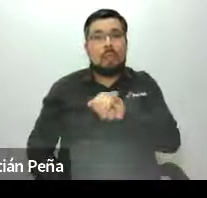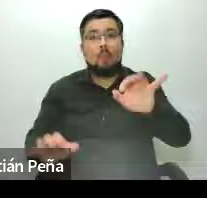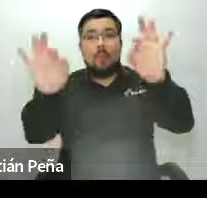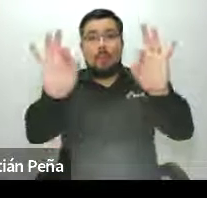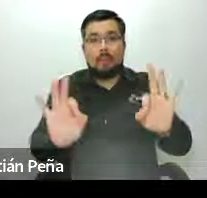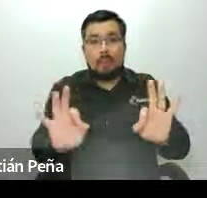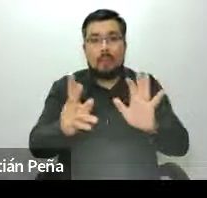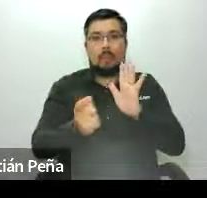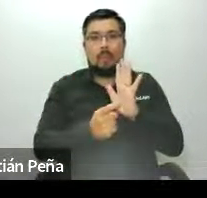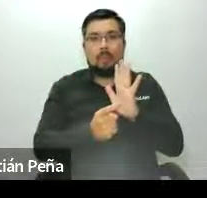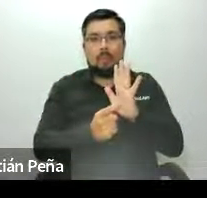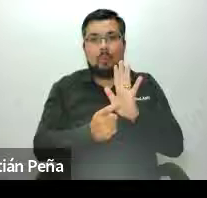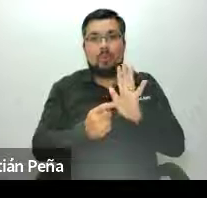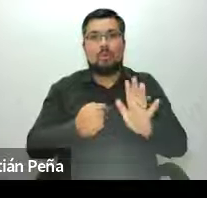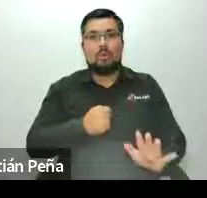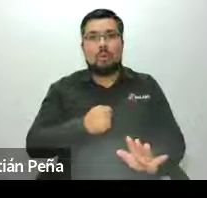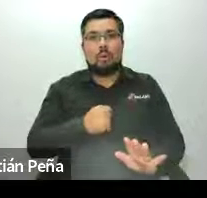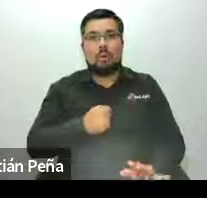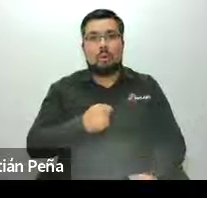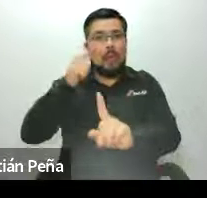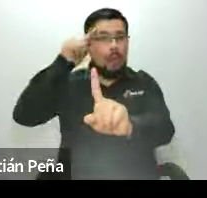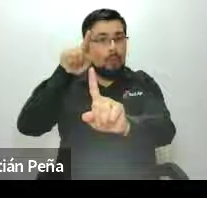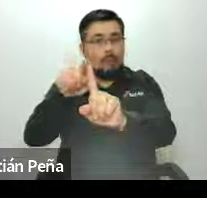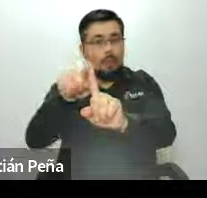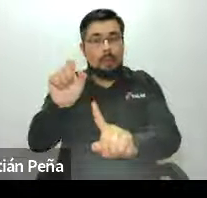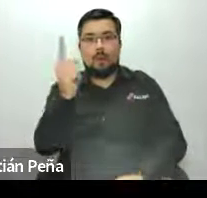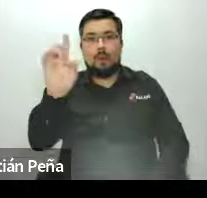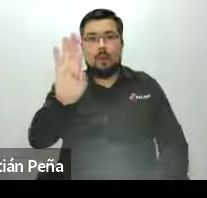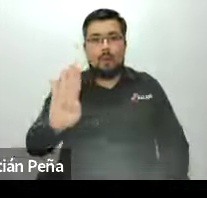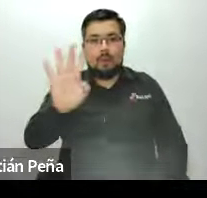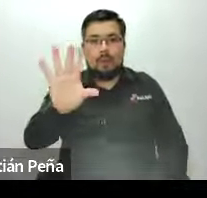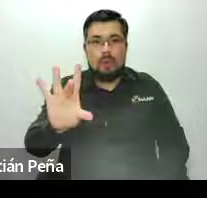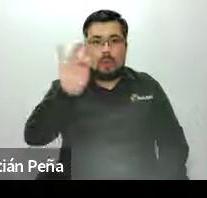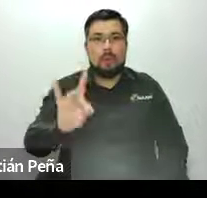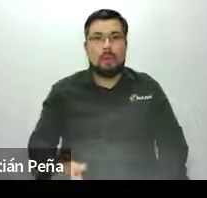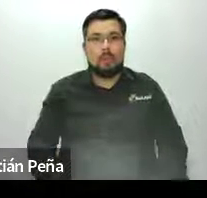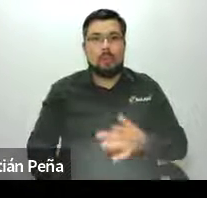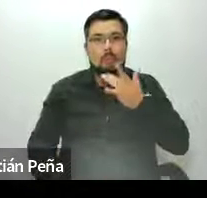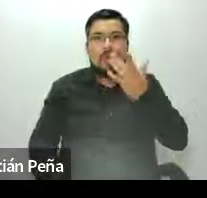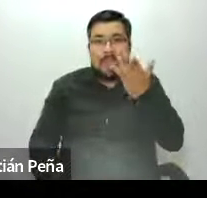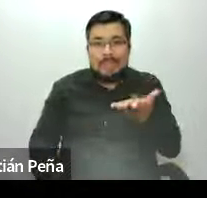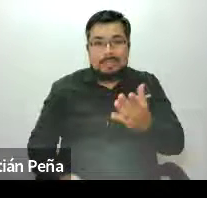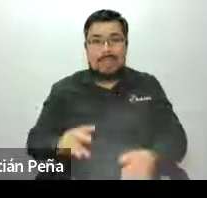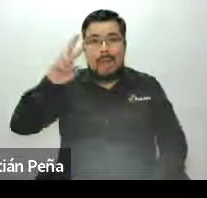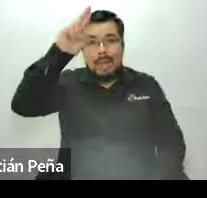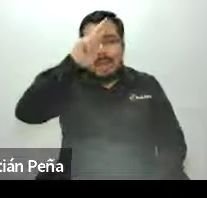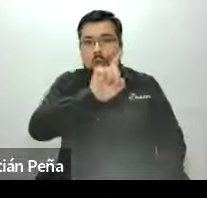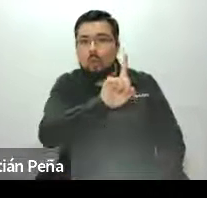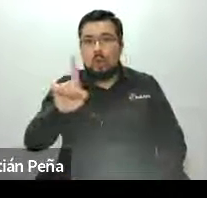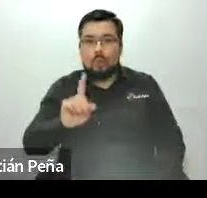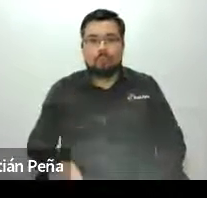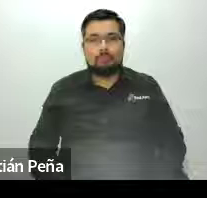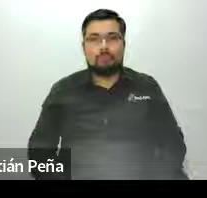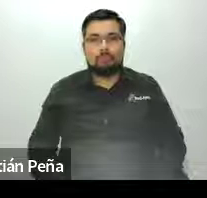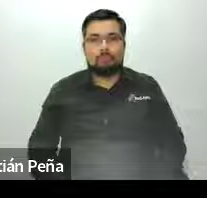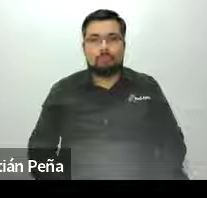de que me voy a buscar el objetivo primero básico, porque no es exactamente ese el razonamiento. Aunque termine la